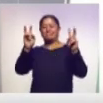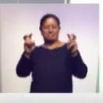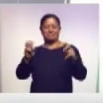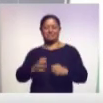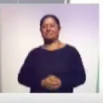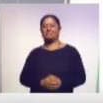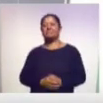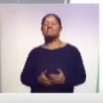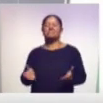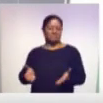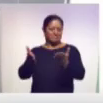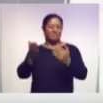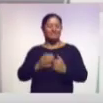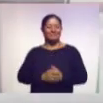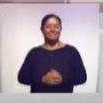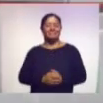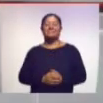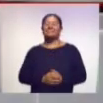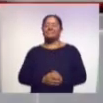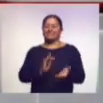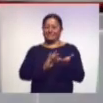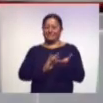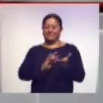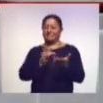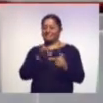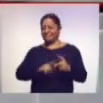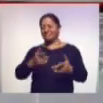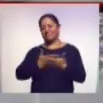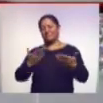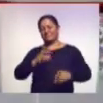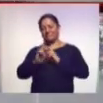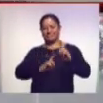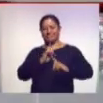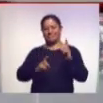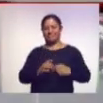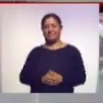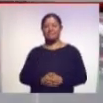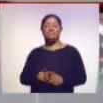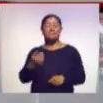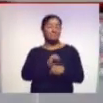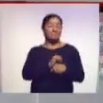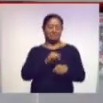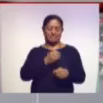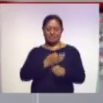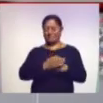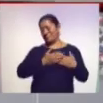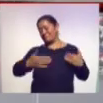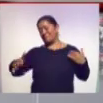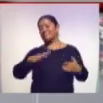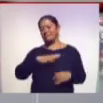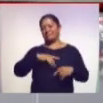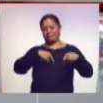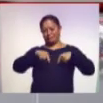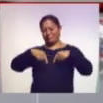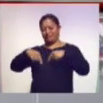te escuchamos, Pepe. Gracias, amigo. Auditorio, vamos a arrancar ahora deportes. Es que sin duda, bueno, pues este fin de semana va a estar bastante bueno. Tenemos fútbol, pese a que ya se están